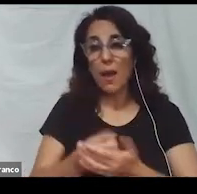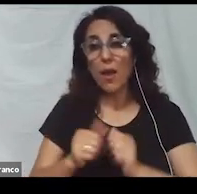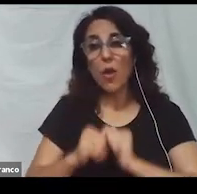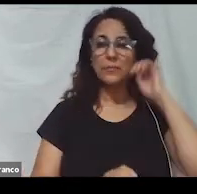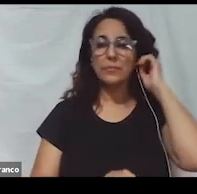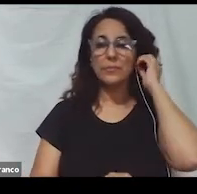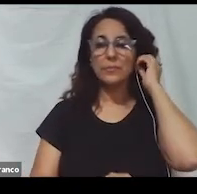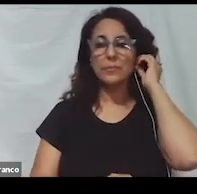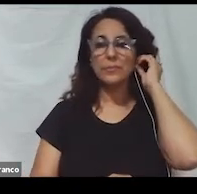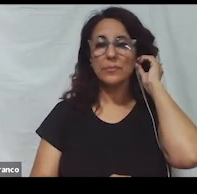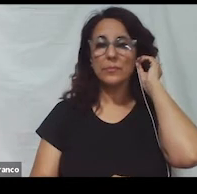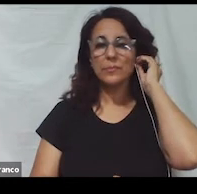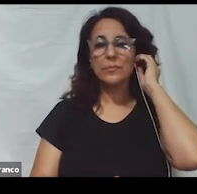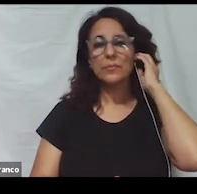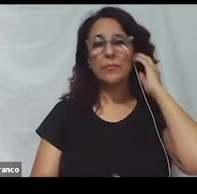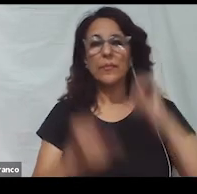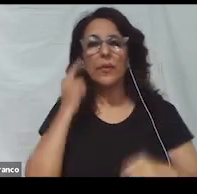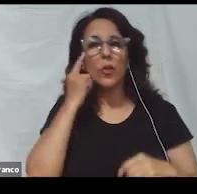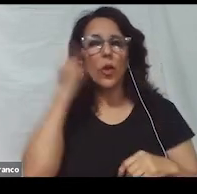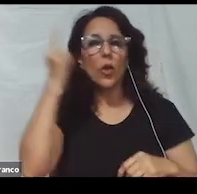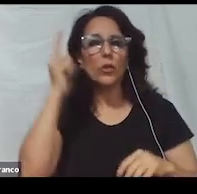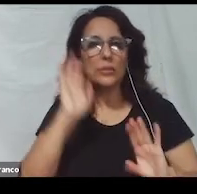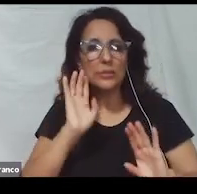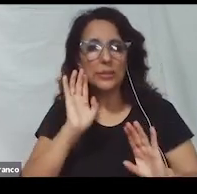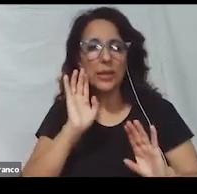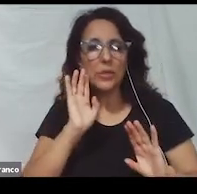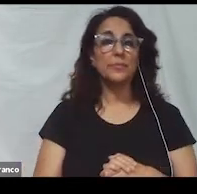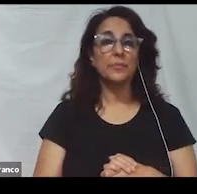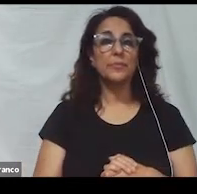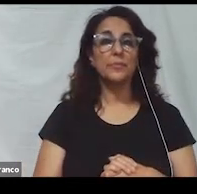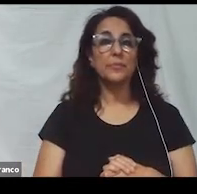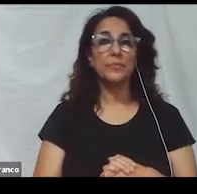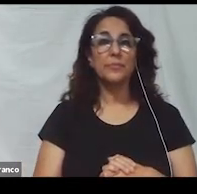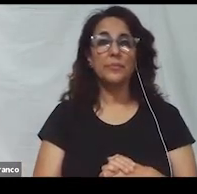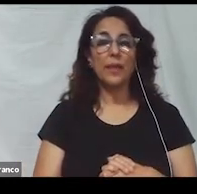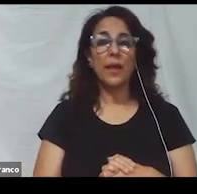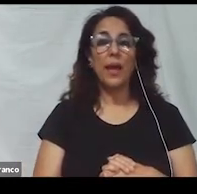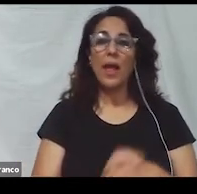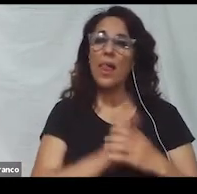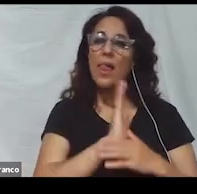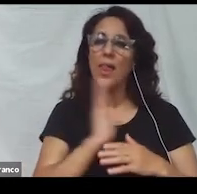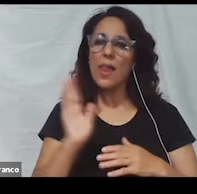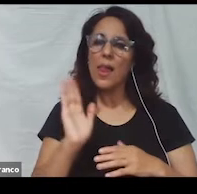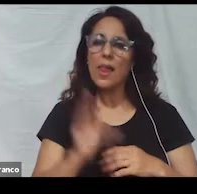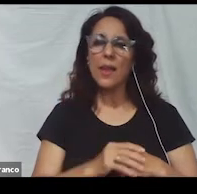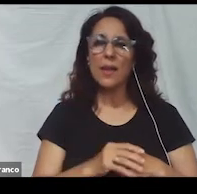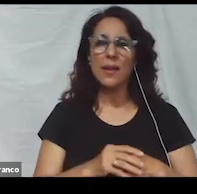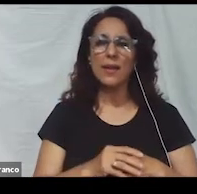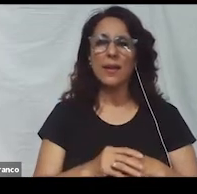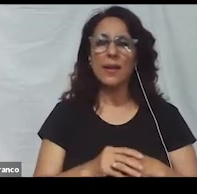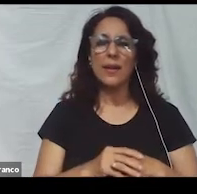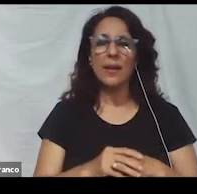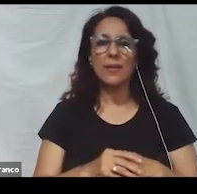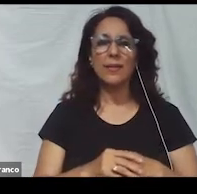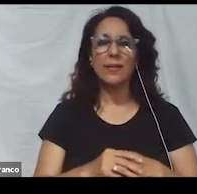también. Bien, hay unas consideraciones adicionales que les quiero comentar ahora. El tema de las librerías, ¿ok? Hay ciertas cosas que